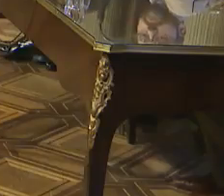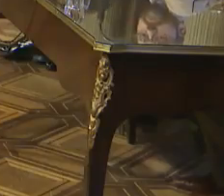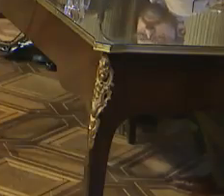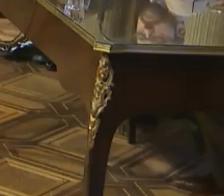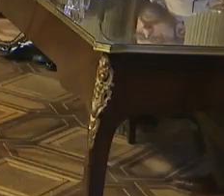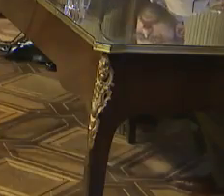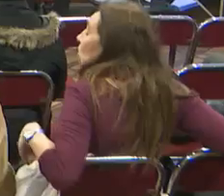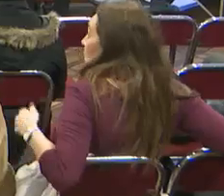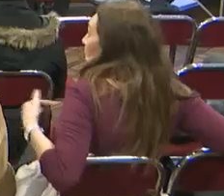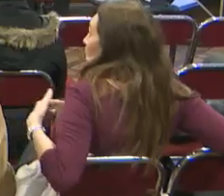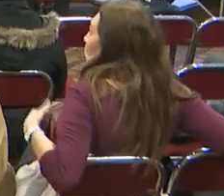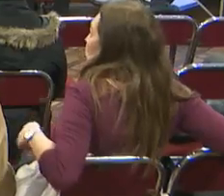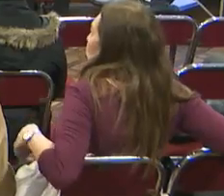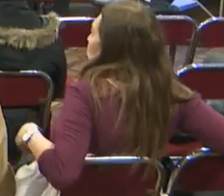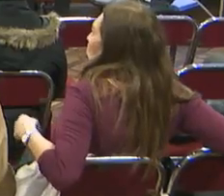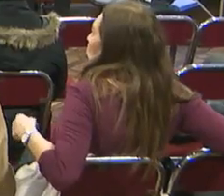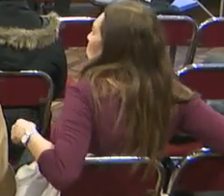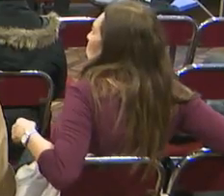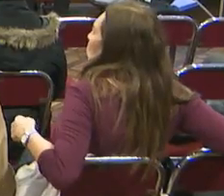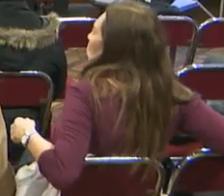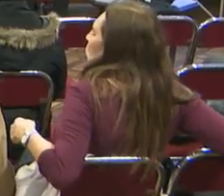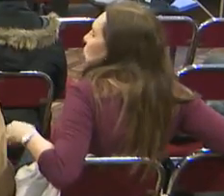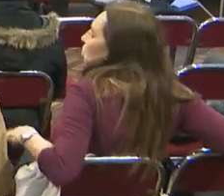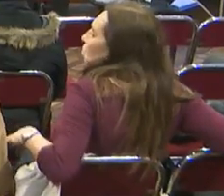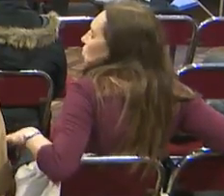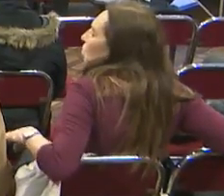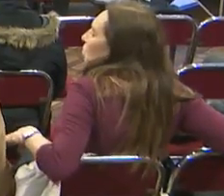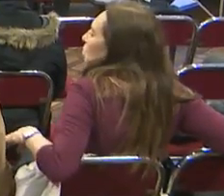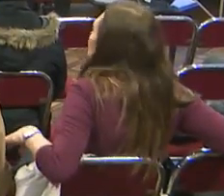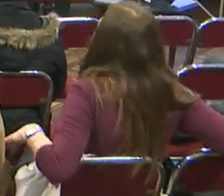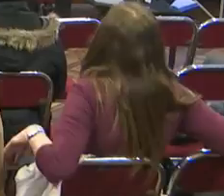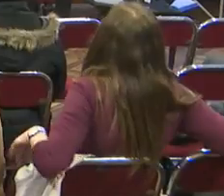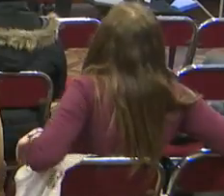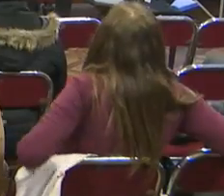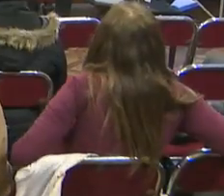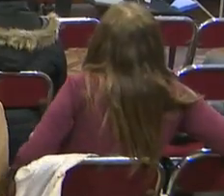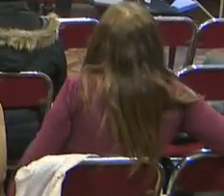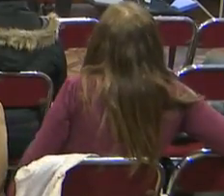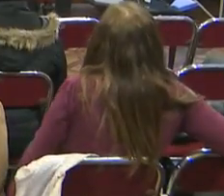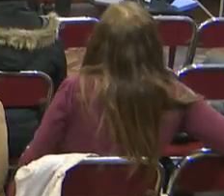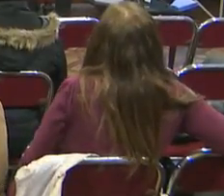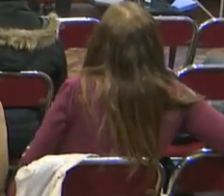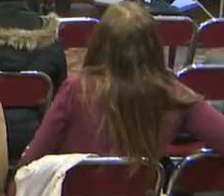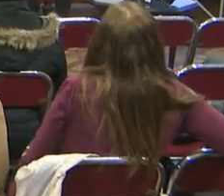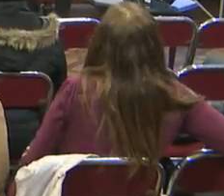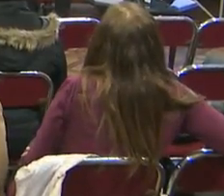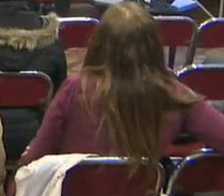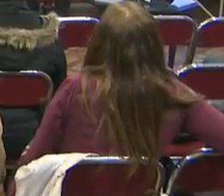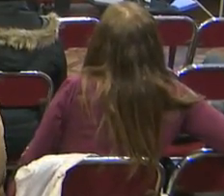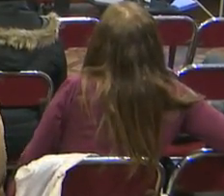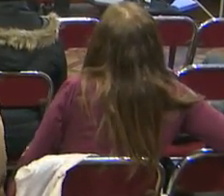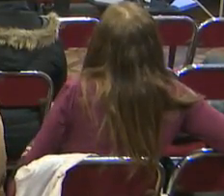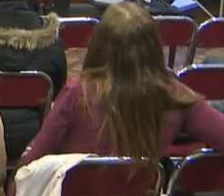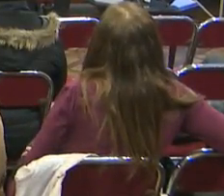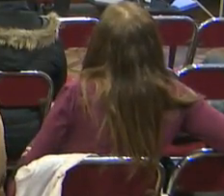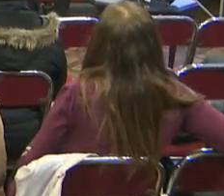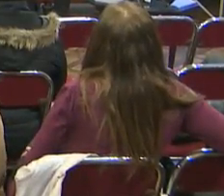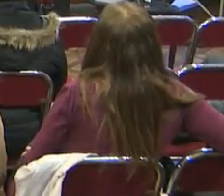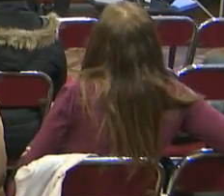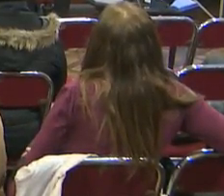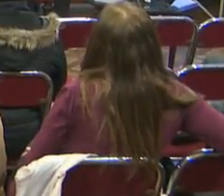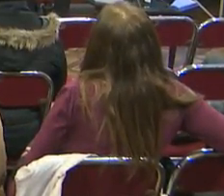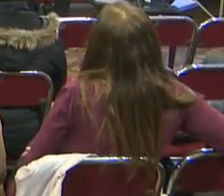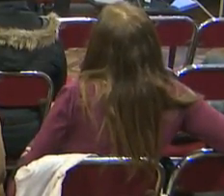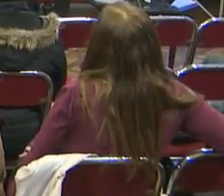tenemos la jornada de trabajo de discapacidad y comunicación discapacidad lenguaje adecuado y pautas básicas de comunicación e